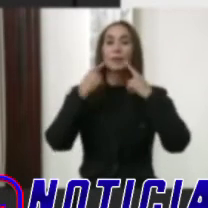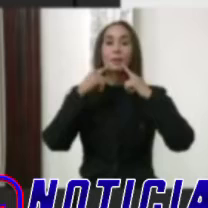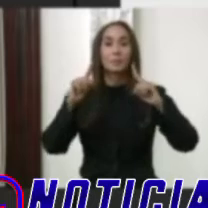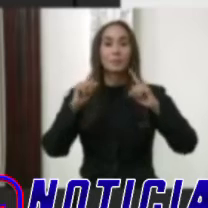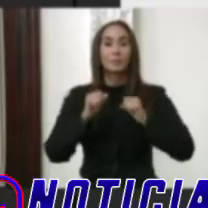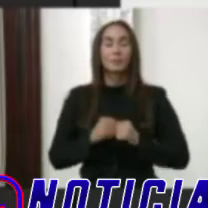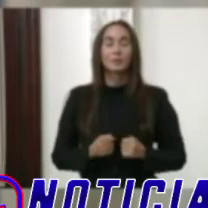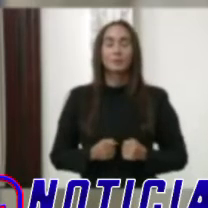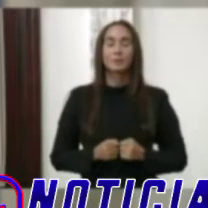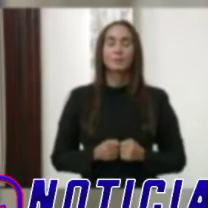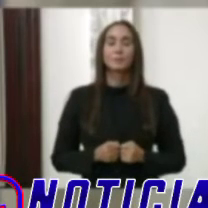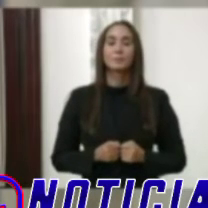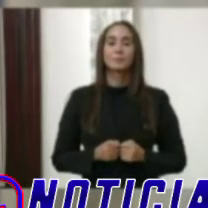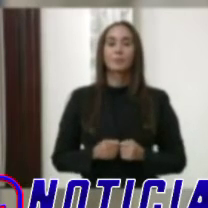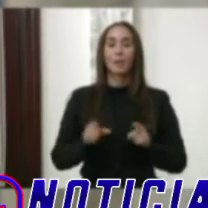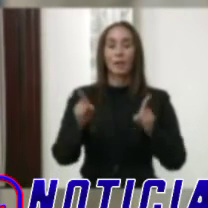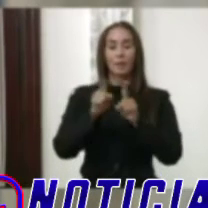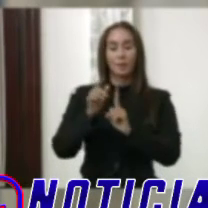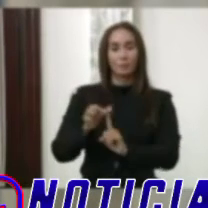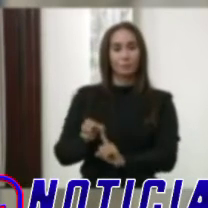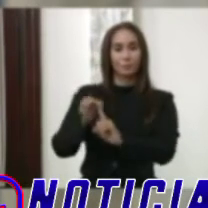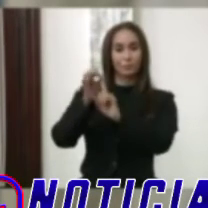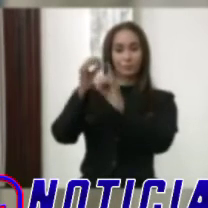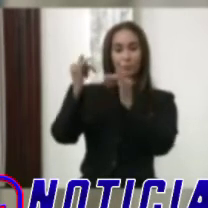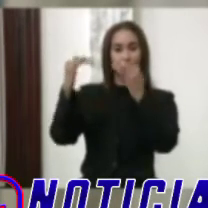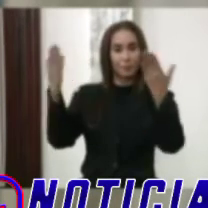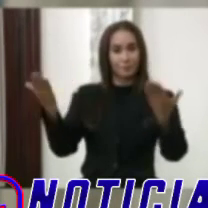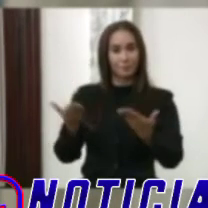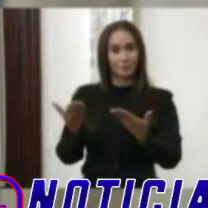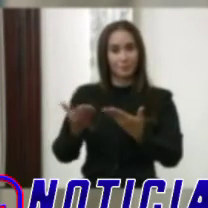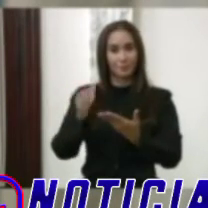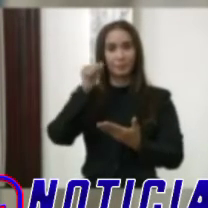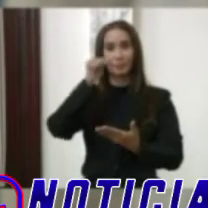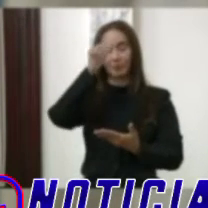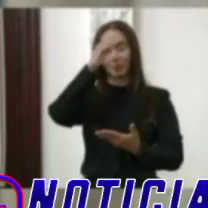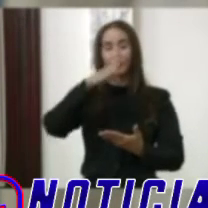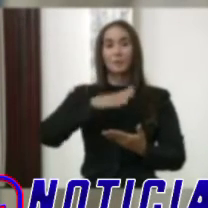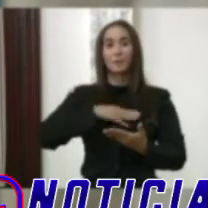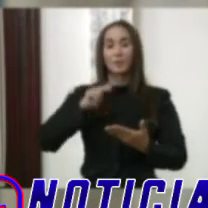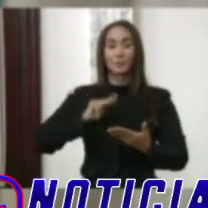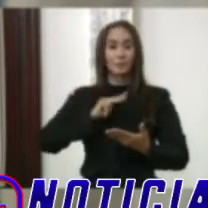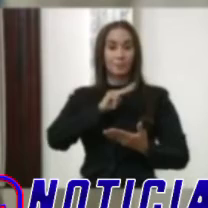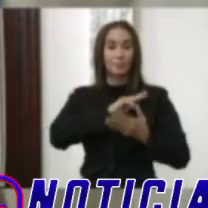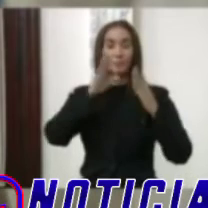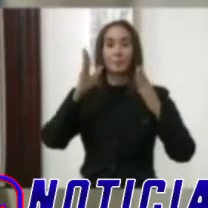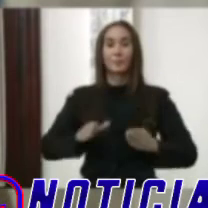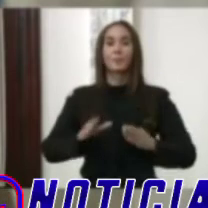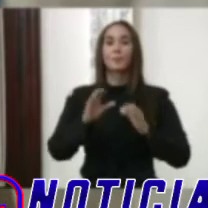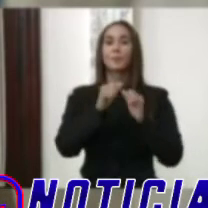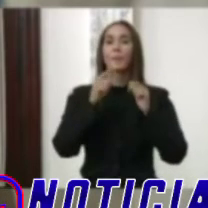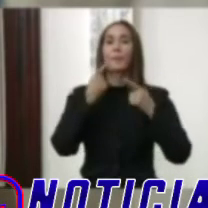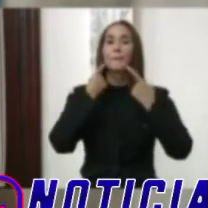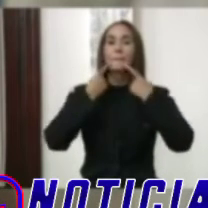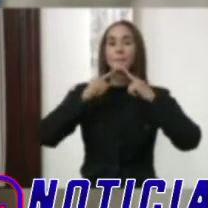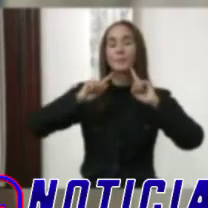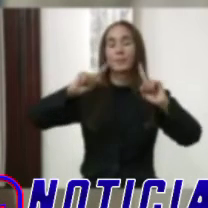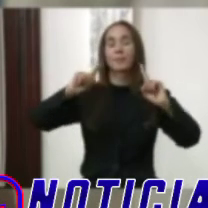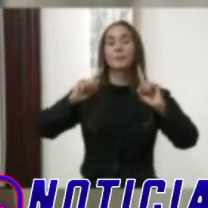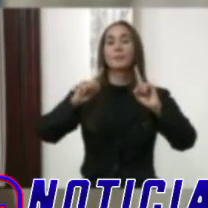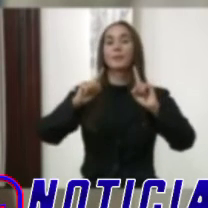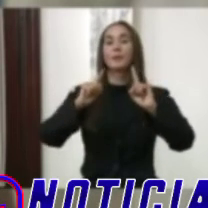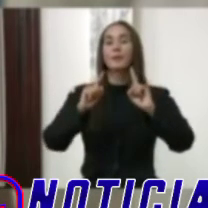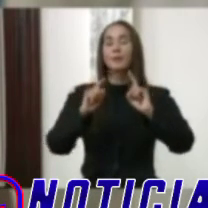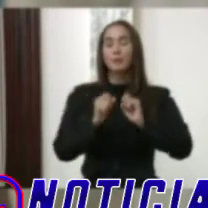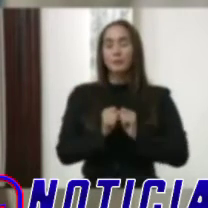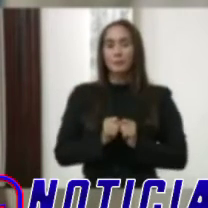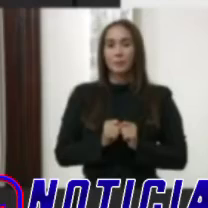También nos distinguen con su presencia en esta mañana los señores miembros de la Sociedad Interamericana de Prensa a través de las